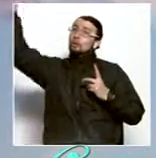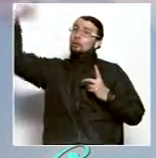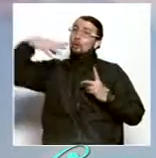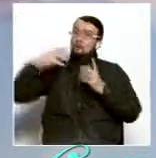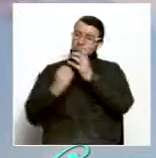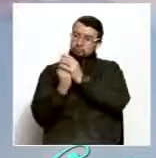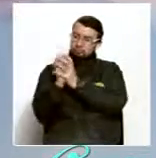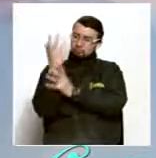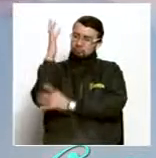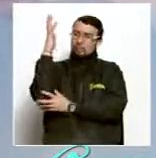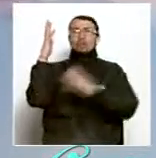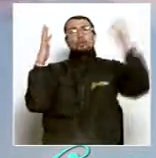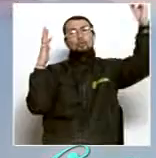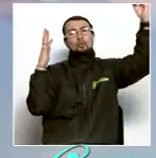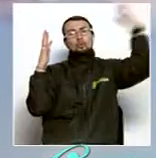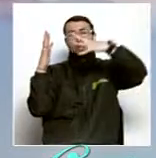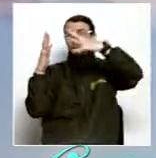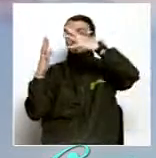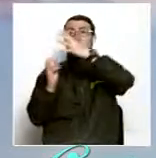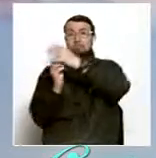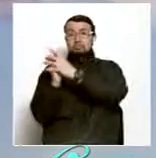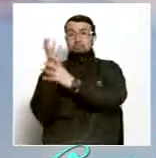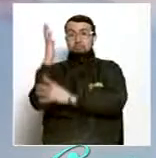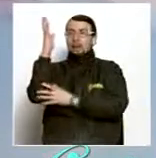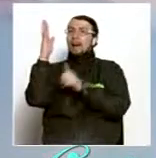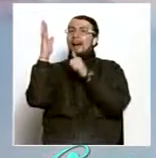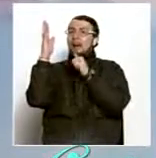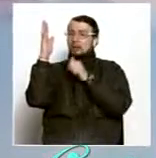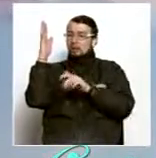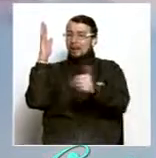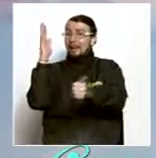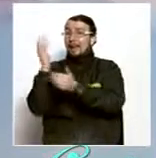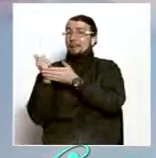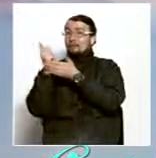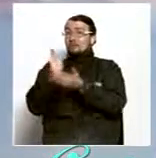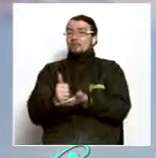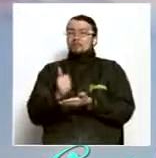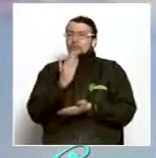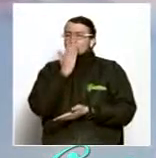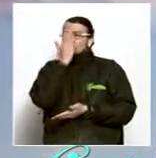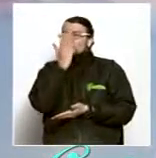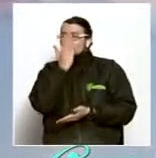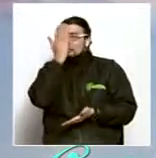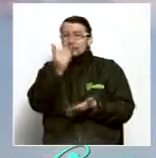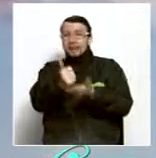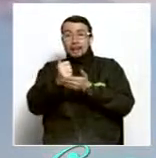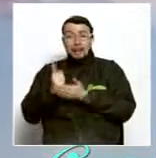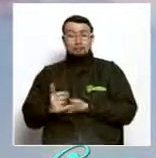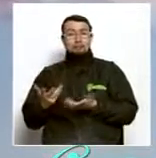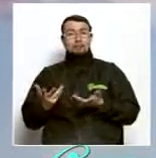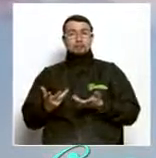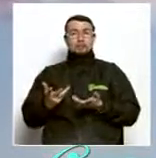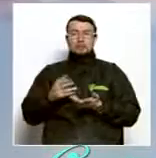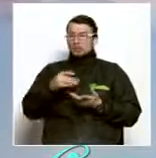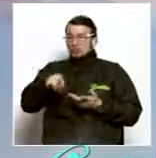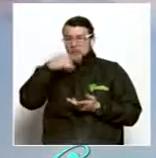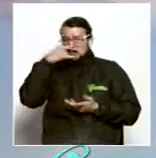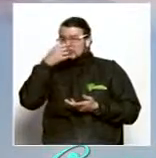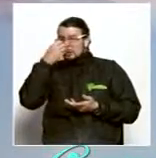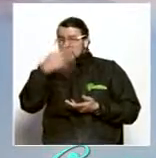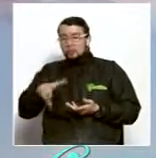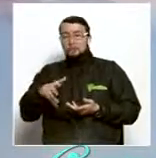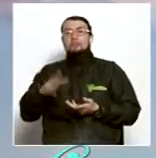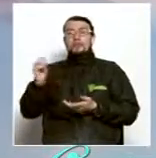vida del universo? ¿Cómo nosotros con un árbol podemos limpiar el aire, tener más